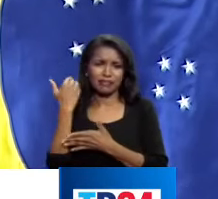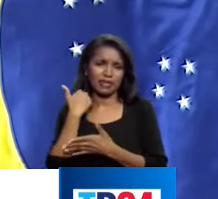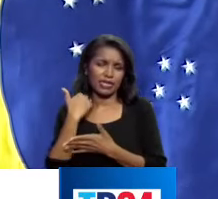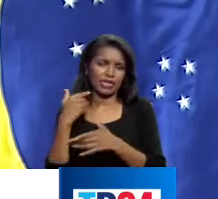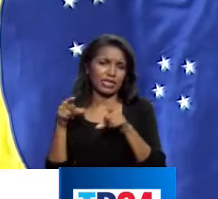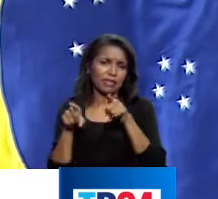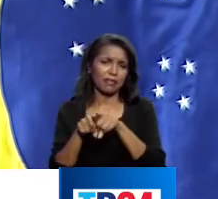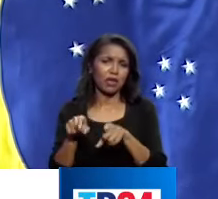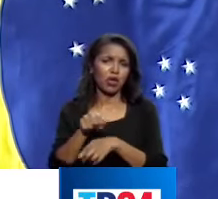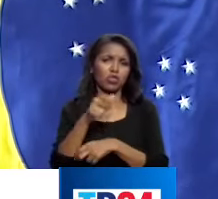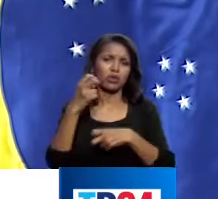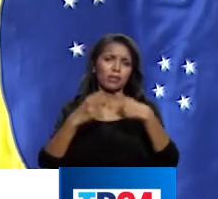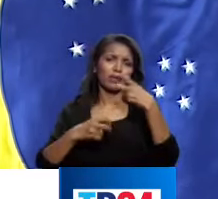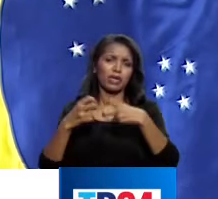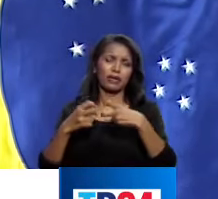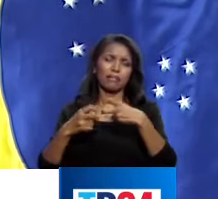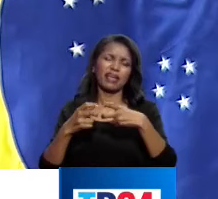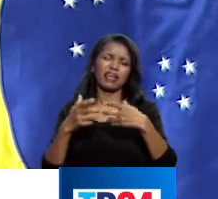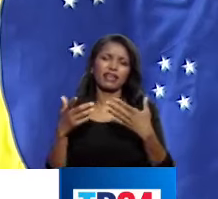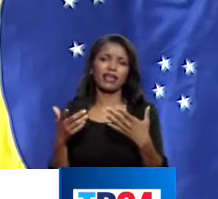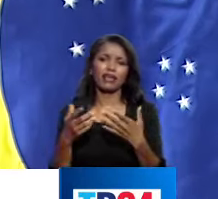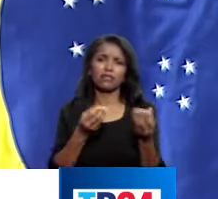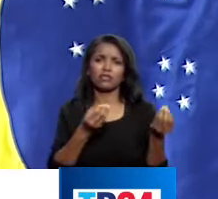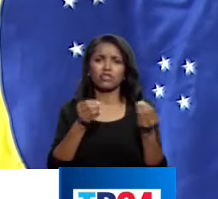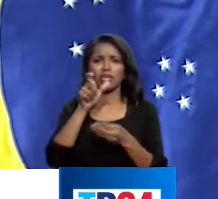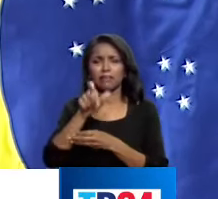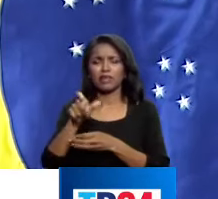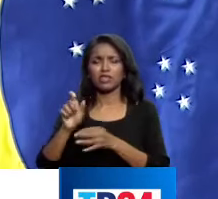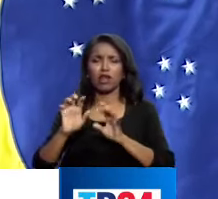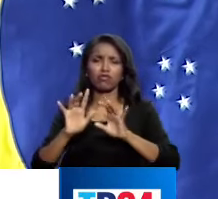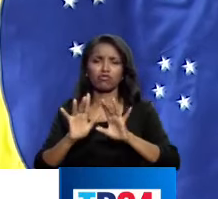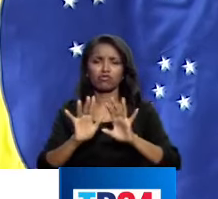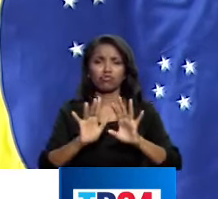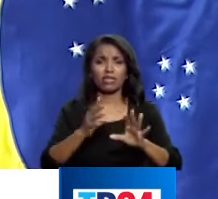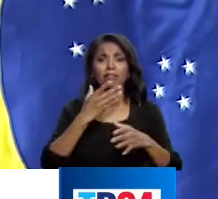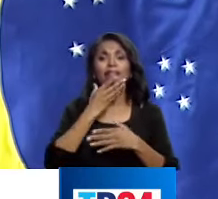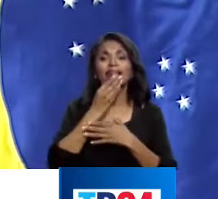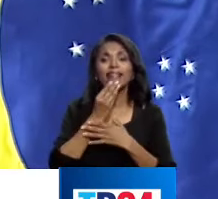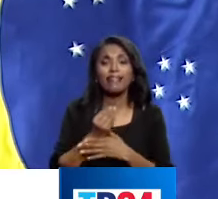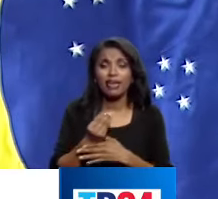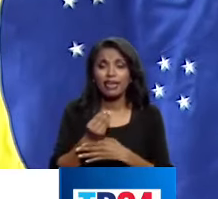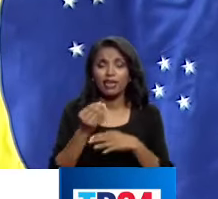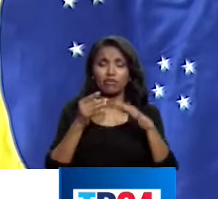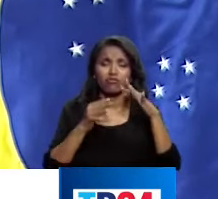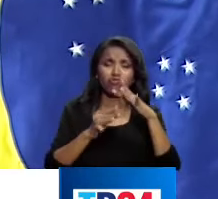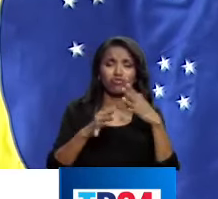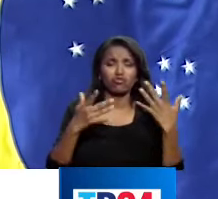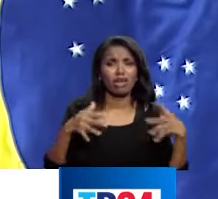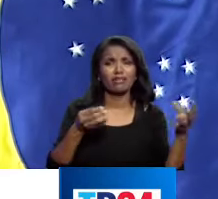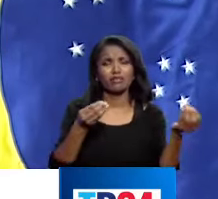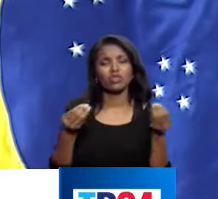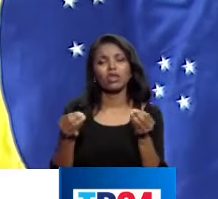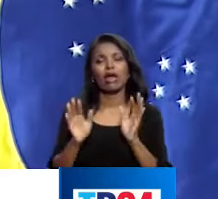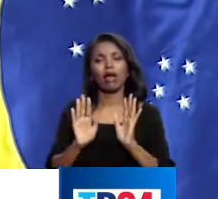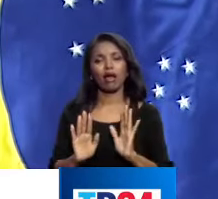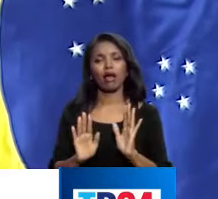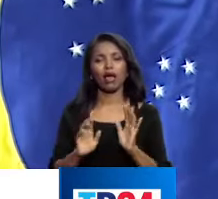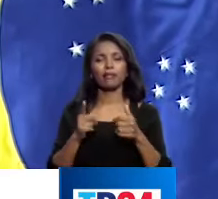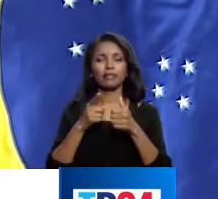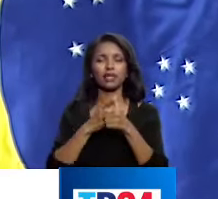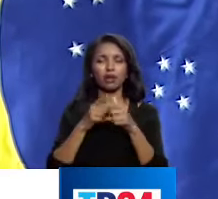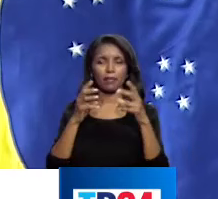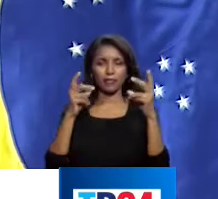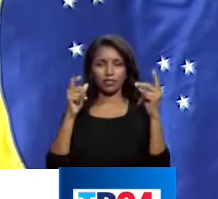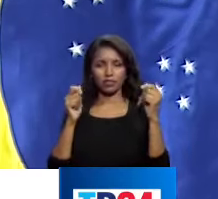irregulares que se viene suscitando a través de Darién, hay una sola forma de combatirla y es priorizando el presupuesto general